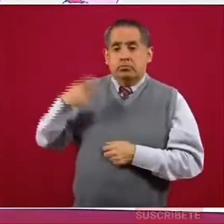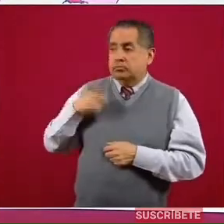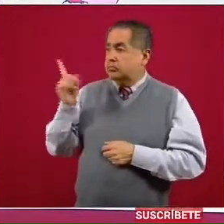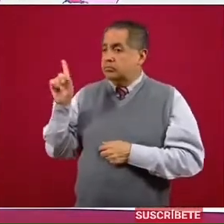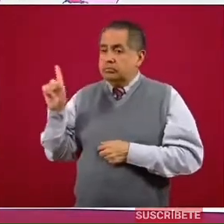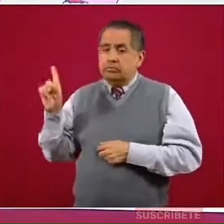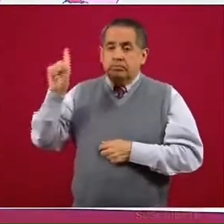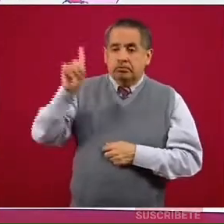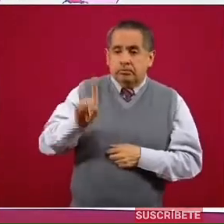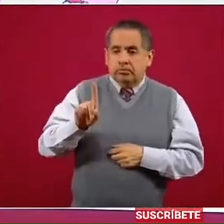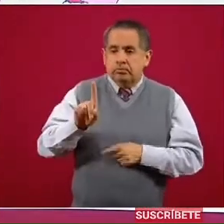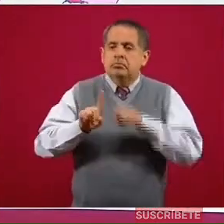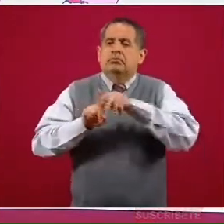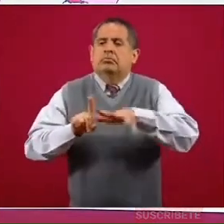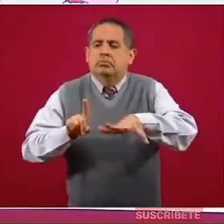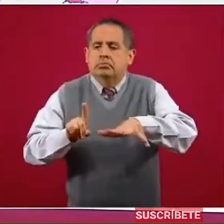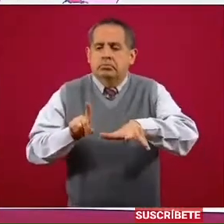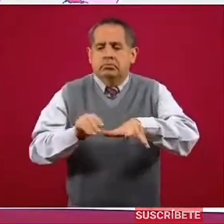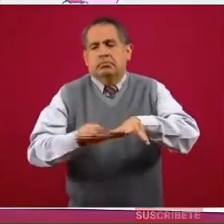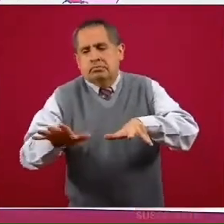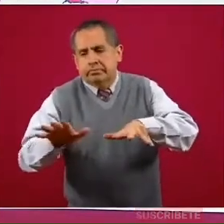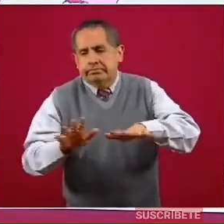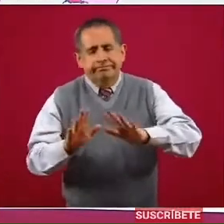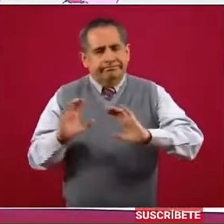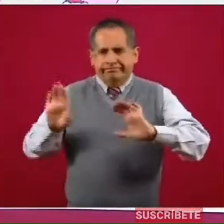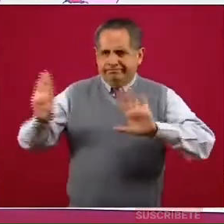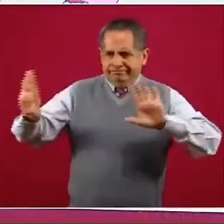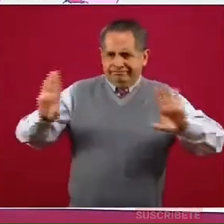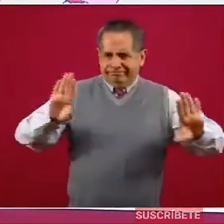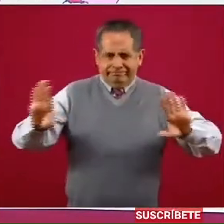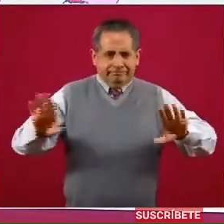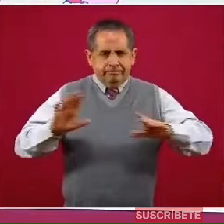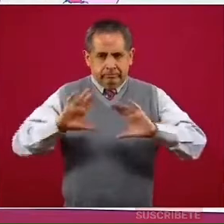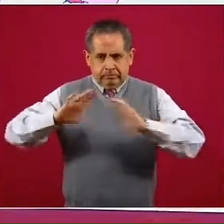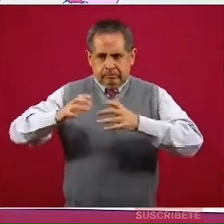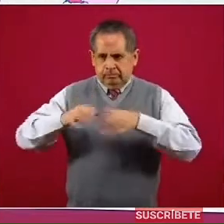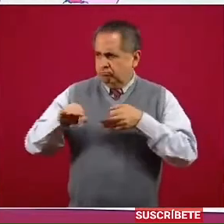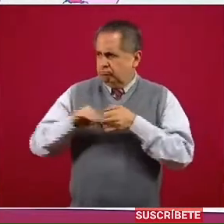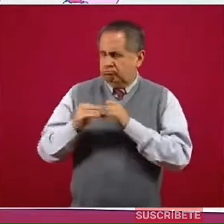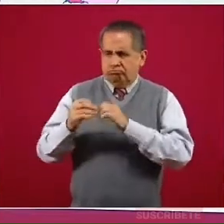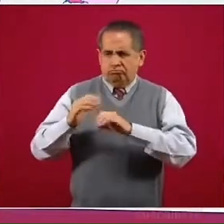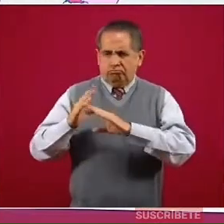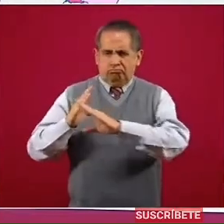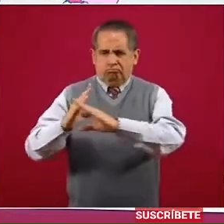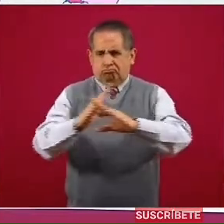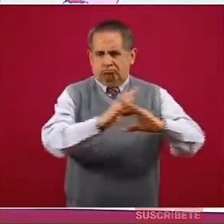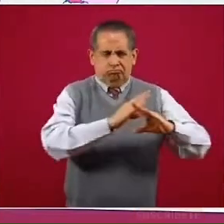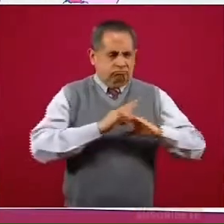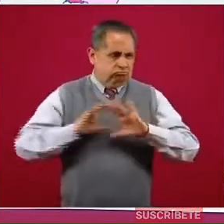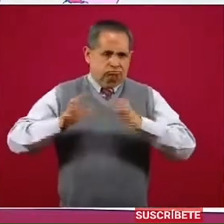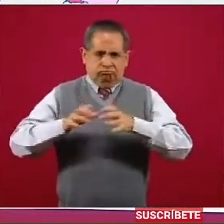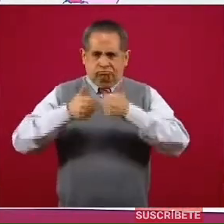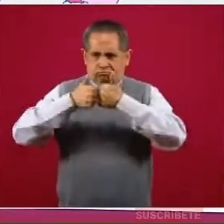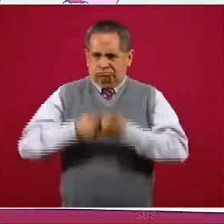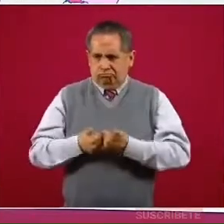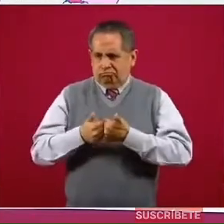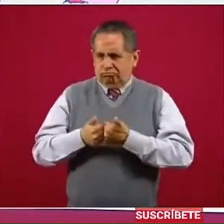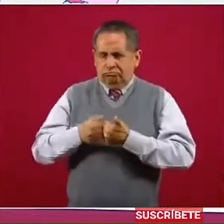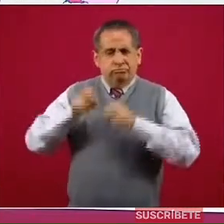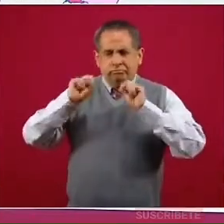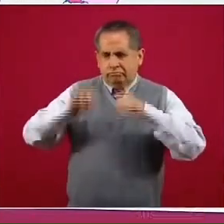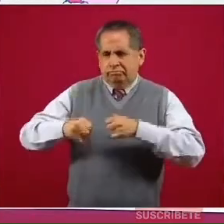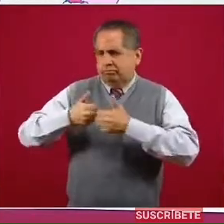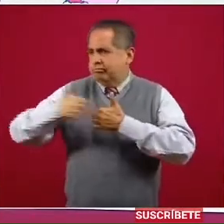proveniente de otros lugares, dado que en la medida en que la comunidad se mantenga en su sitio de